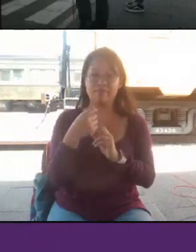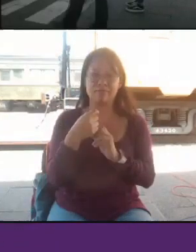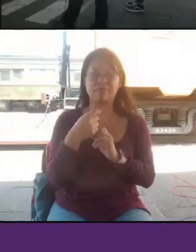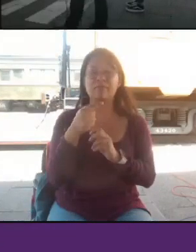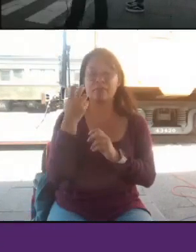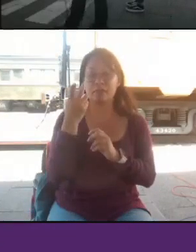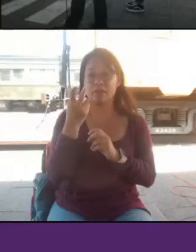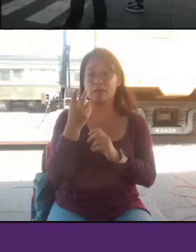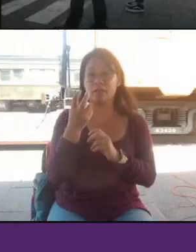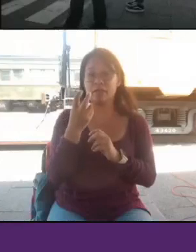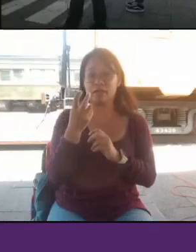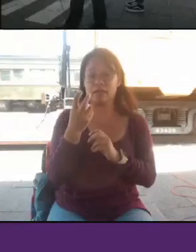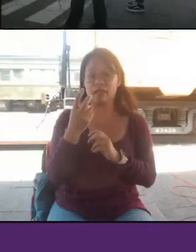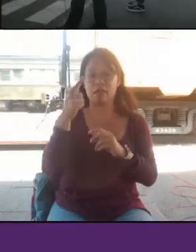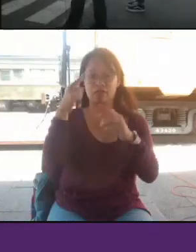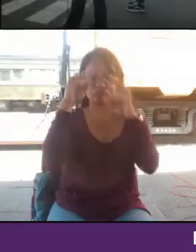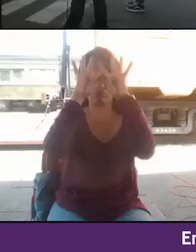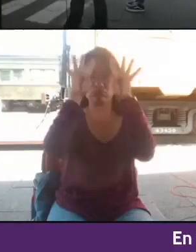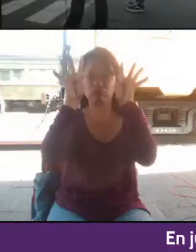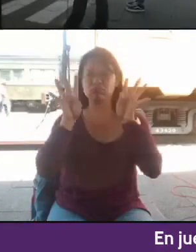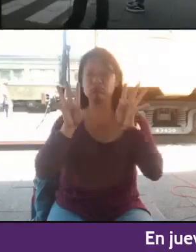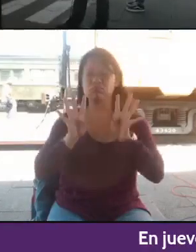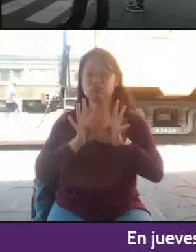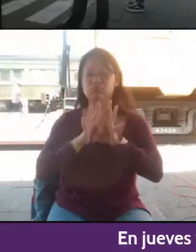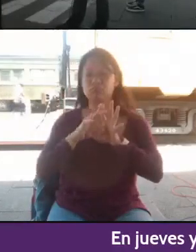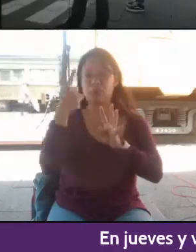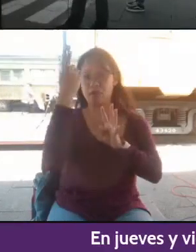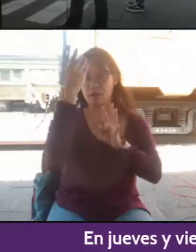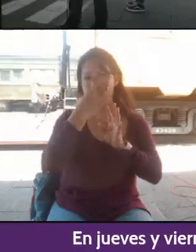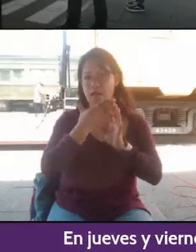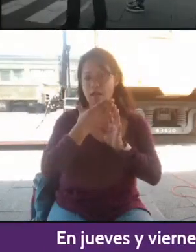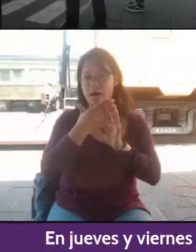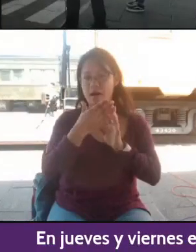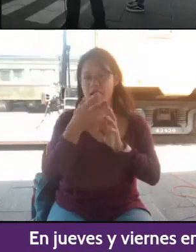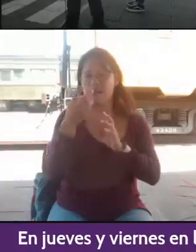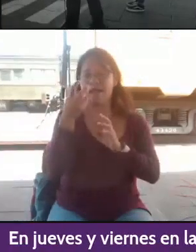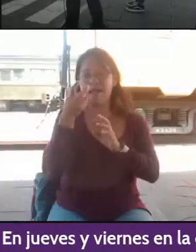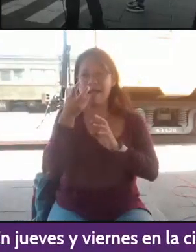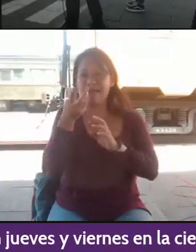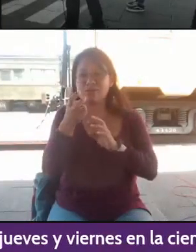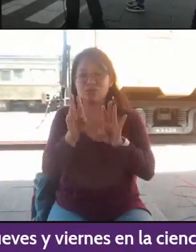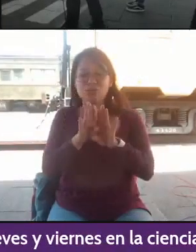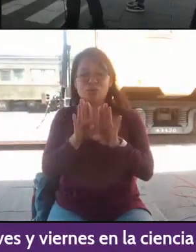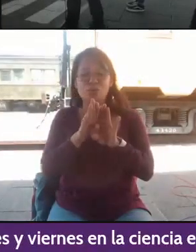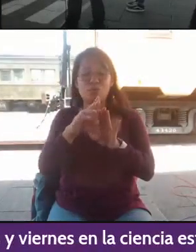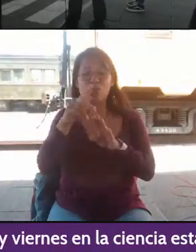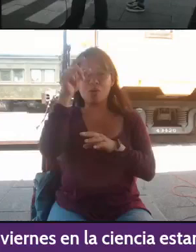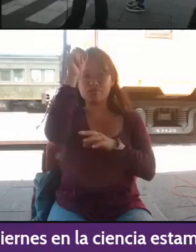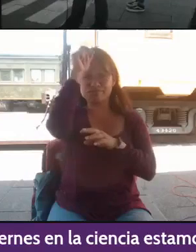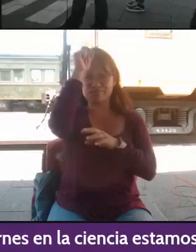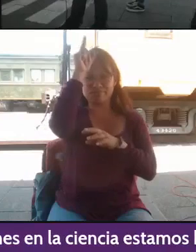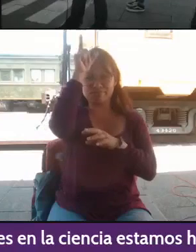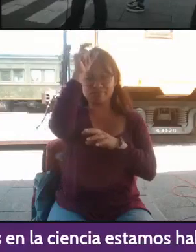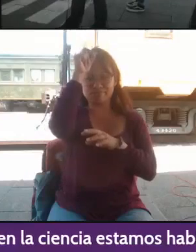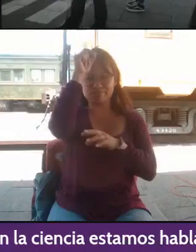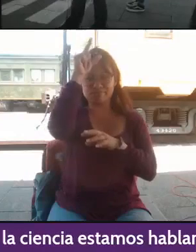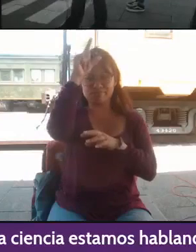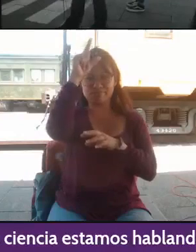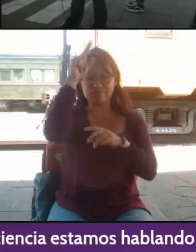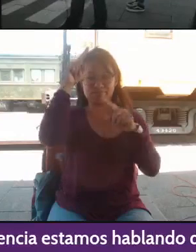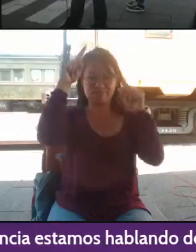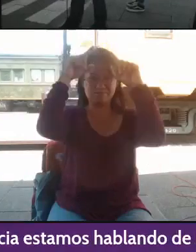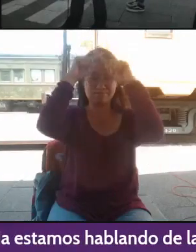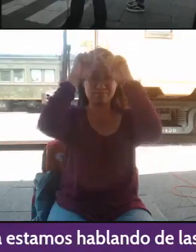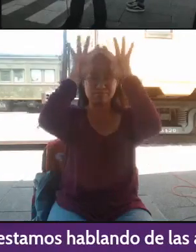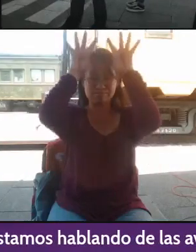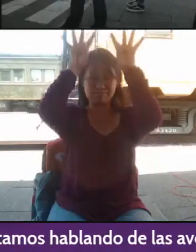que conforman el disco facial, y el disco facial hace lo que haría una antena parabólica, que va concentrando las señales y las